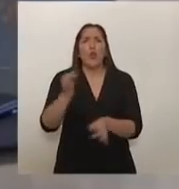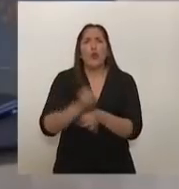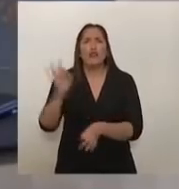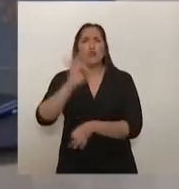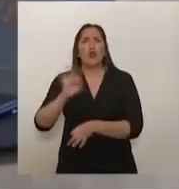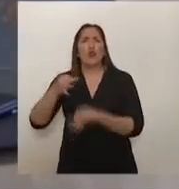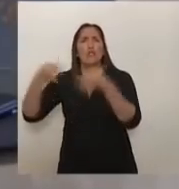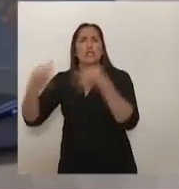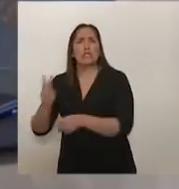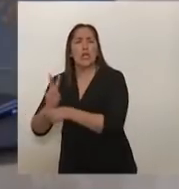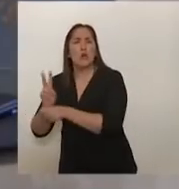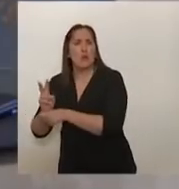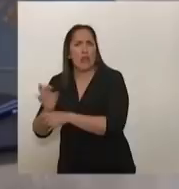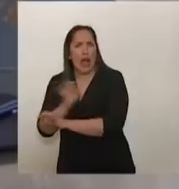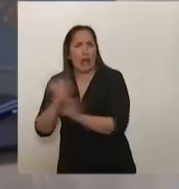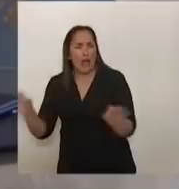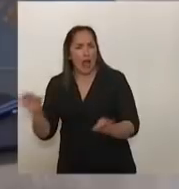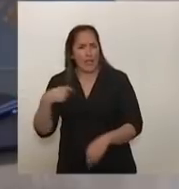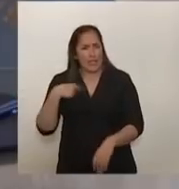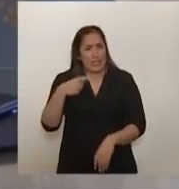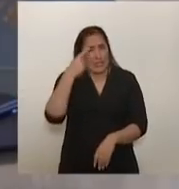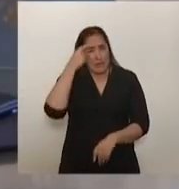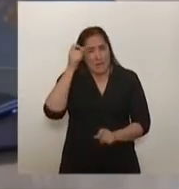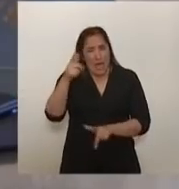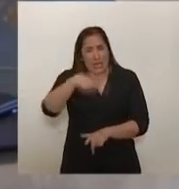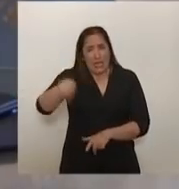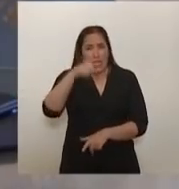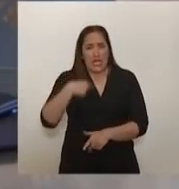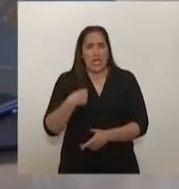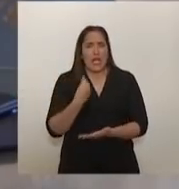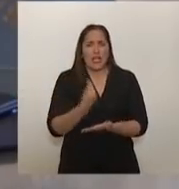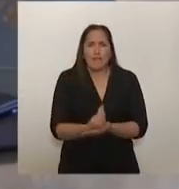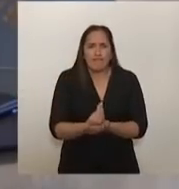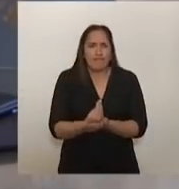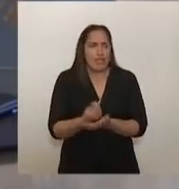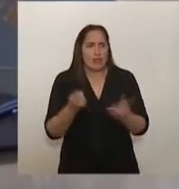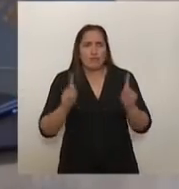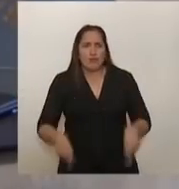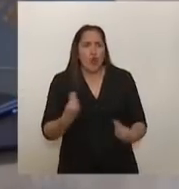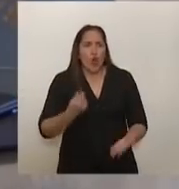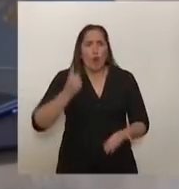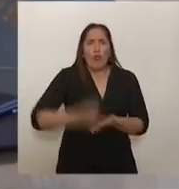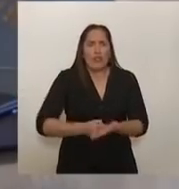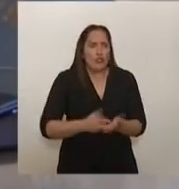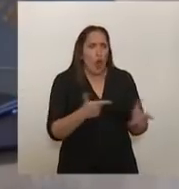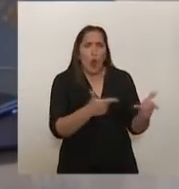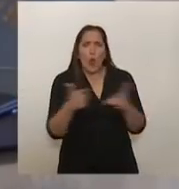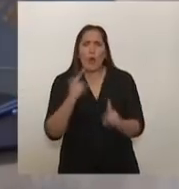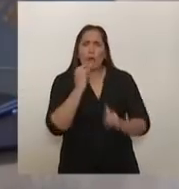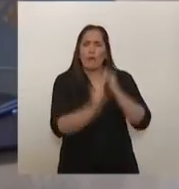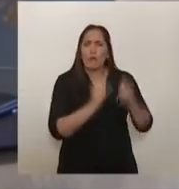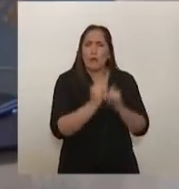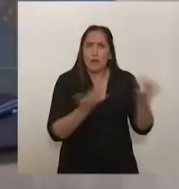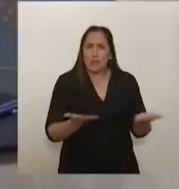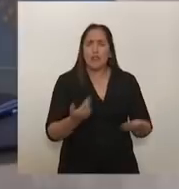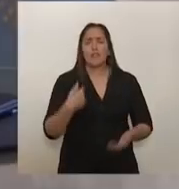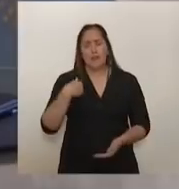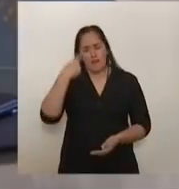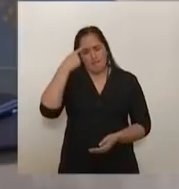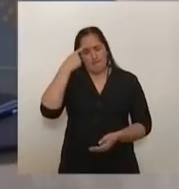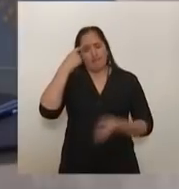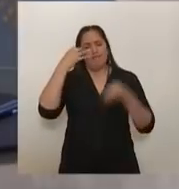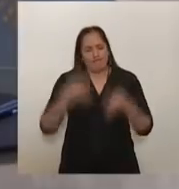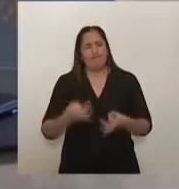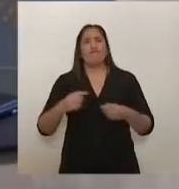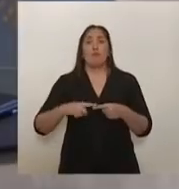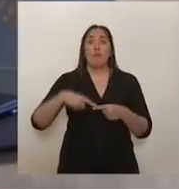imaginan lo difícil que fue tomar decisiones sin contar con información. Por eso me aseguré de que el mandato